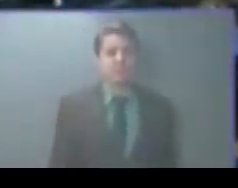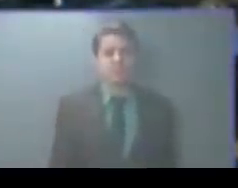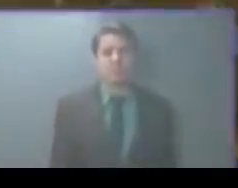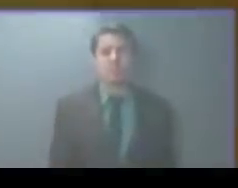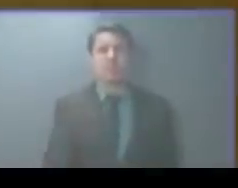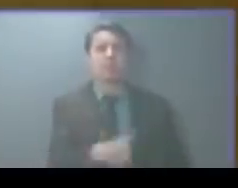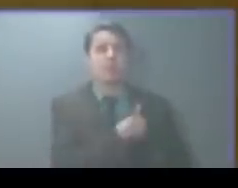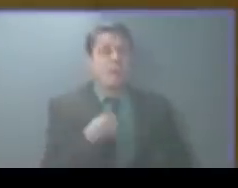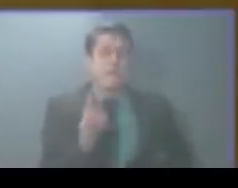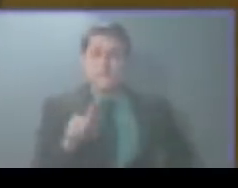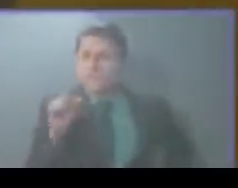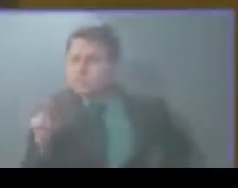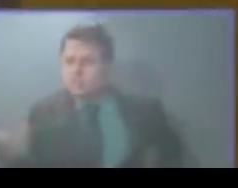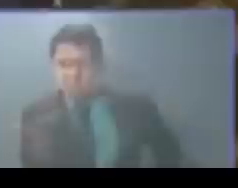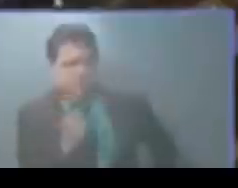Señor ministro, tiene la palabra.